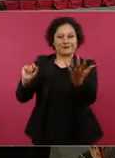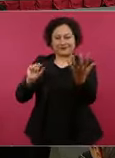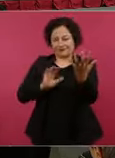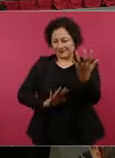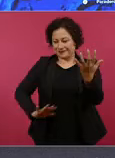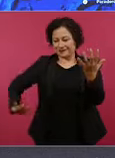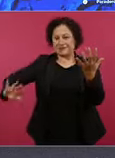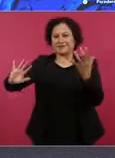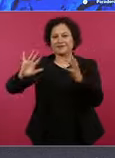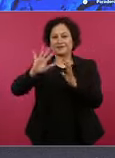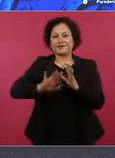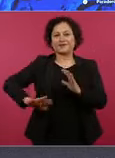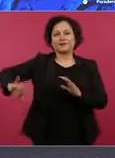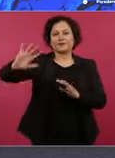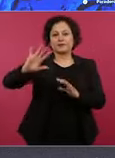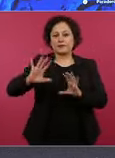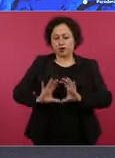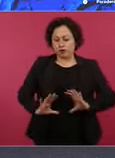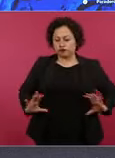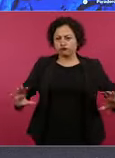muy poca